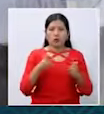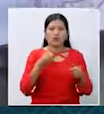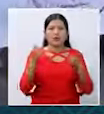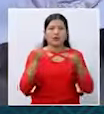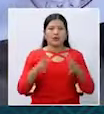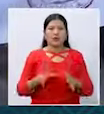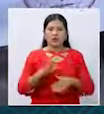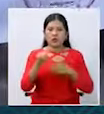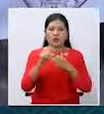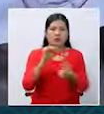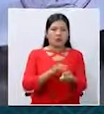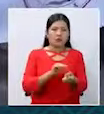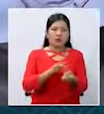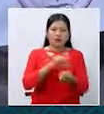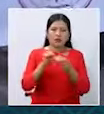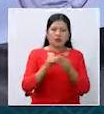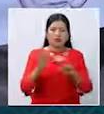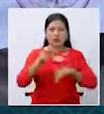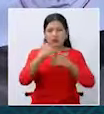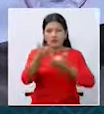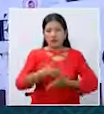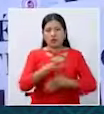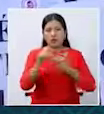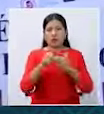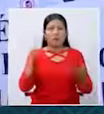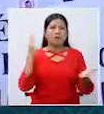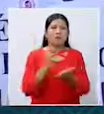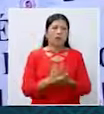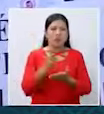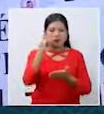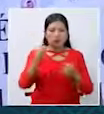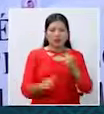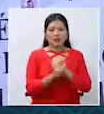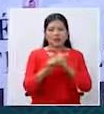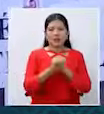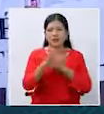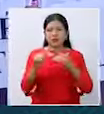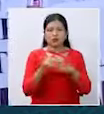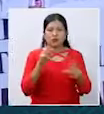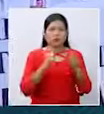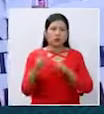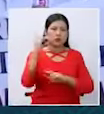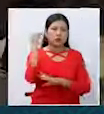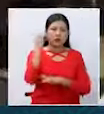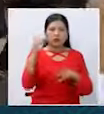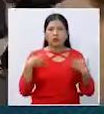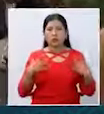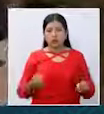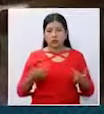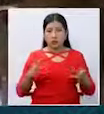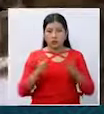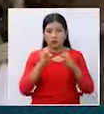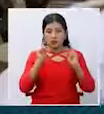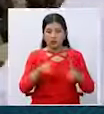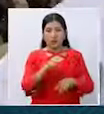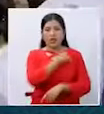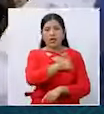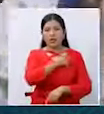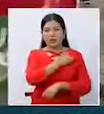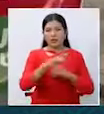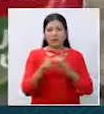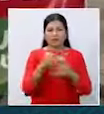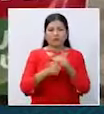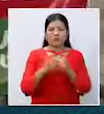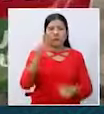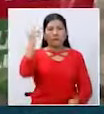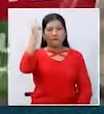dirigencia médica hayan convocado amparo poniendo en riesgo la salud de los bolivianos. Ha calificado esta actitud como política, además